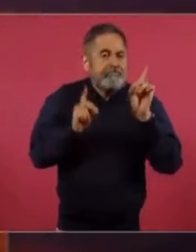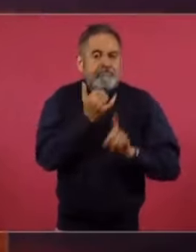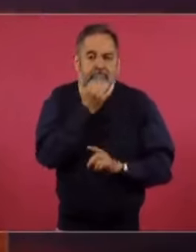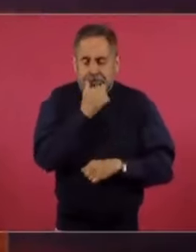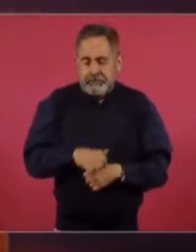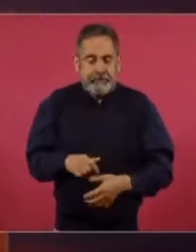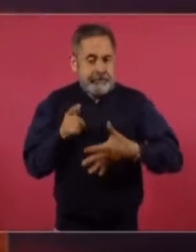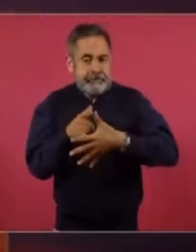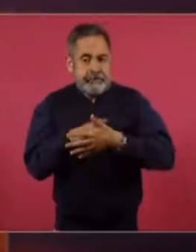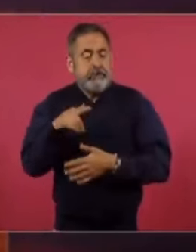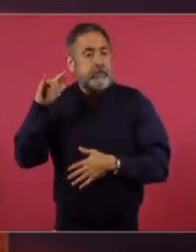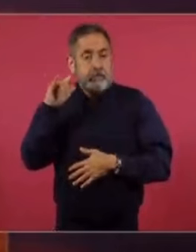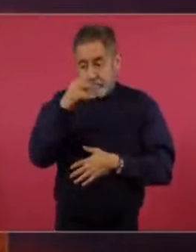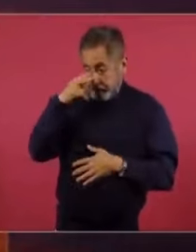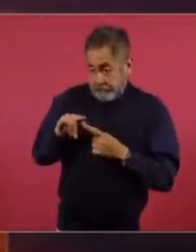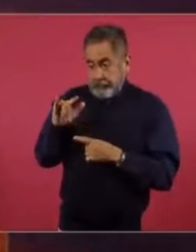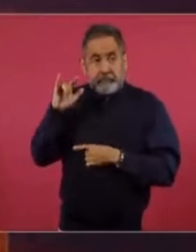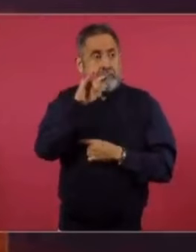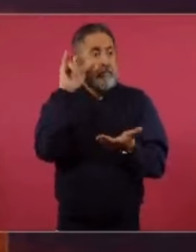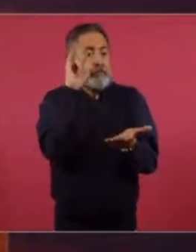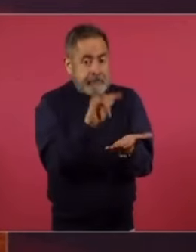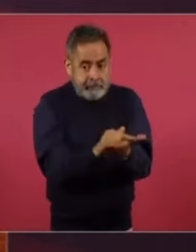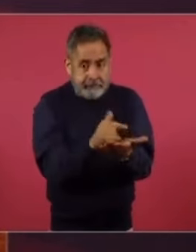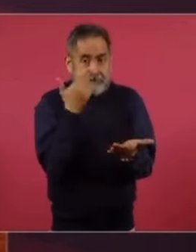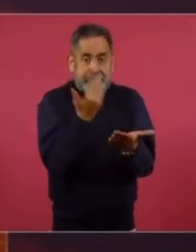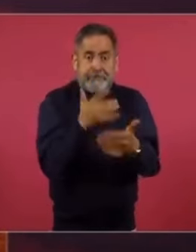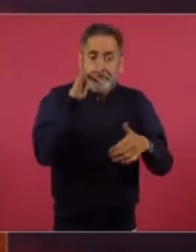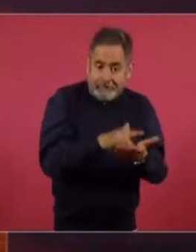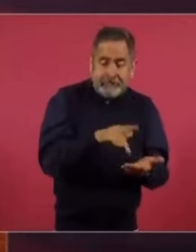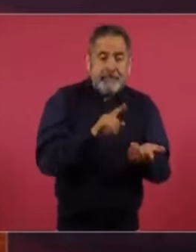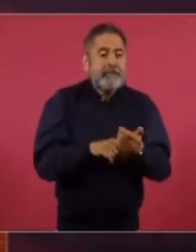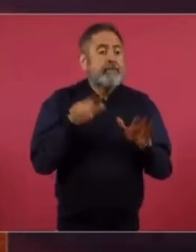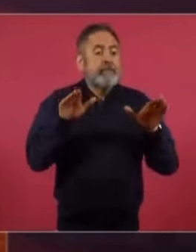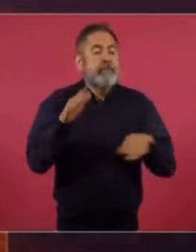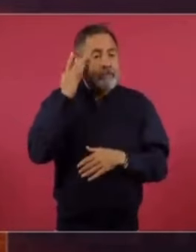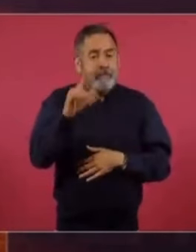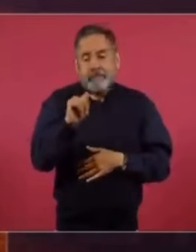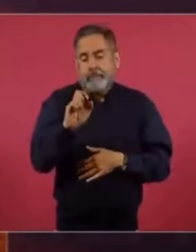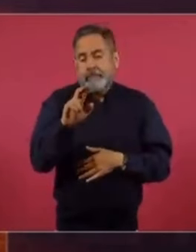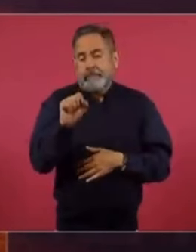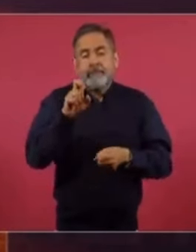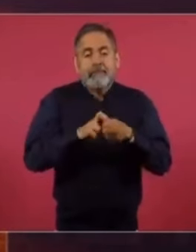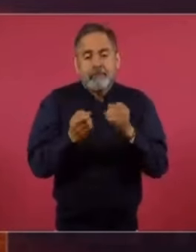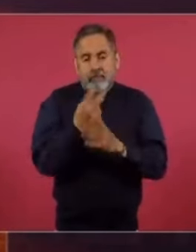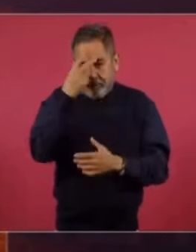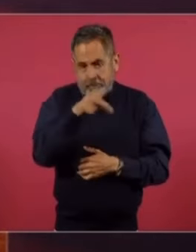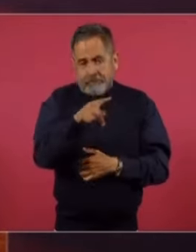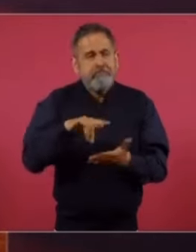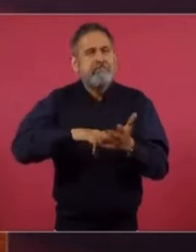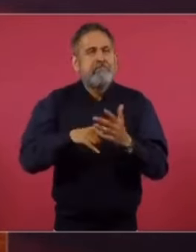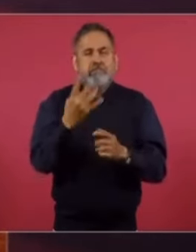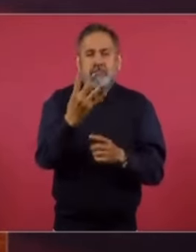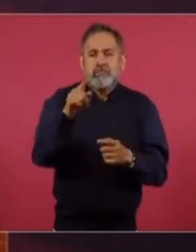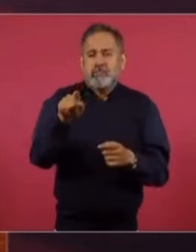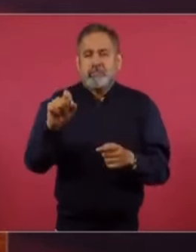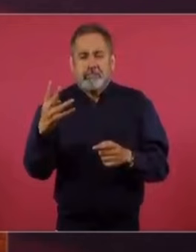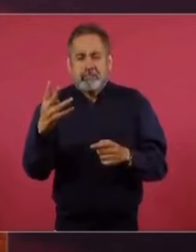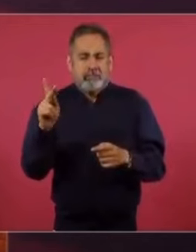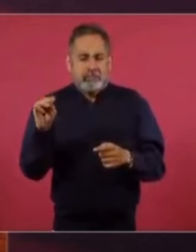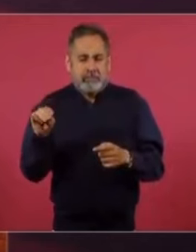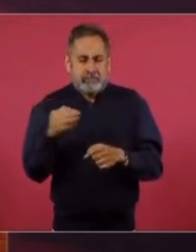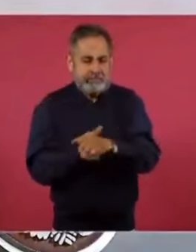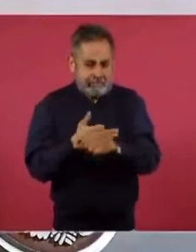5. El vuelo desde México aterrizó en los Estados Unidos en el aeropuerto de Santa Teresa, en Nuevo México, aproximadamente a las 4:24